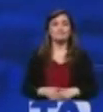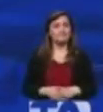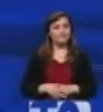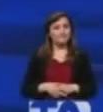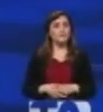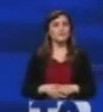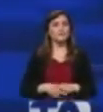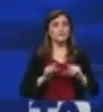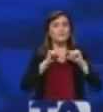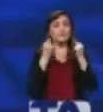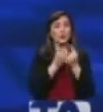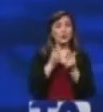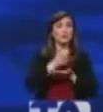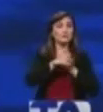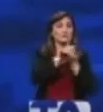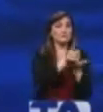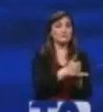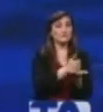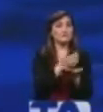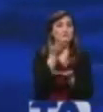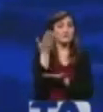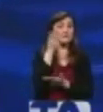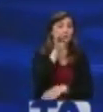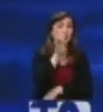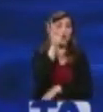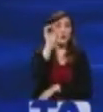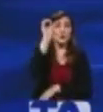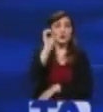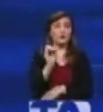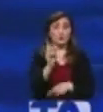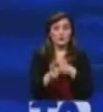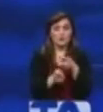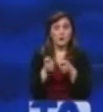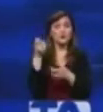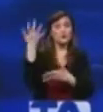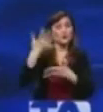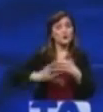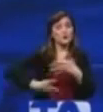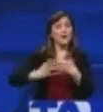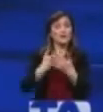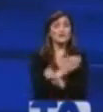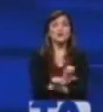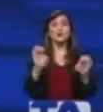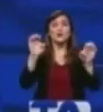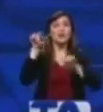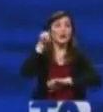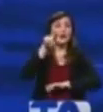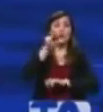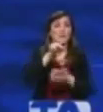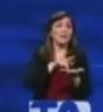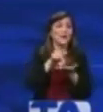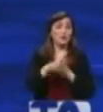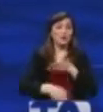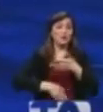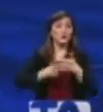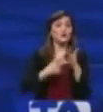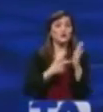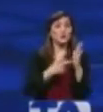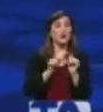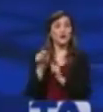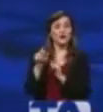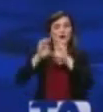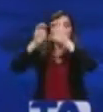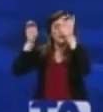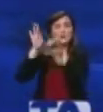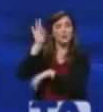ellos, este grupo beneficiado genera únicamente el 2% de las ventas totales en el país. Es decir, las empresas que mueven casi